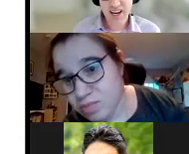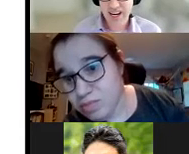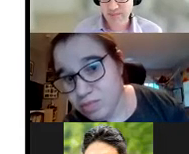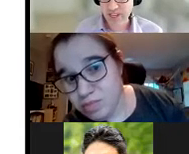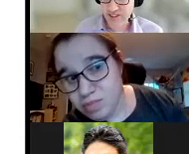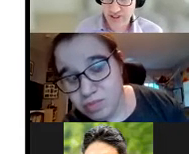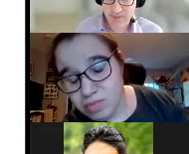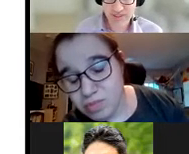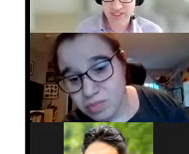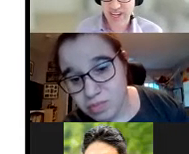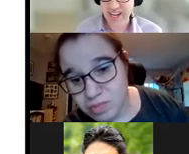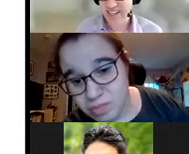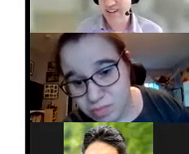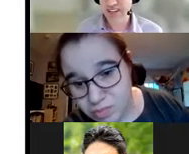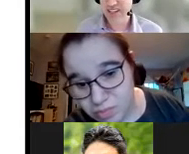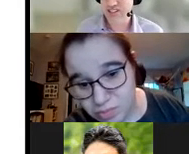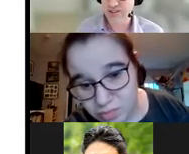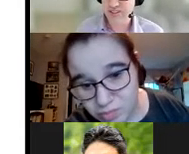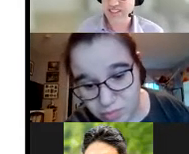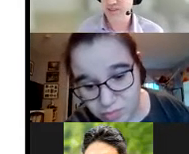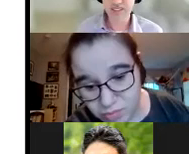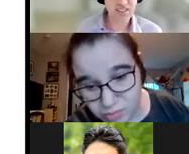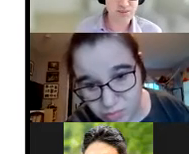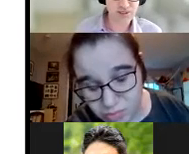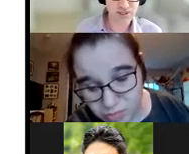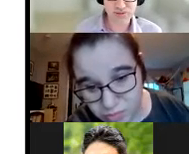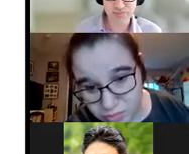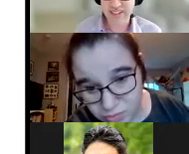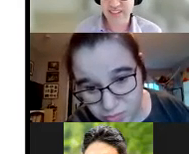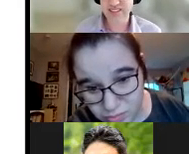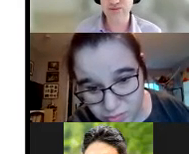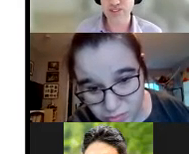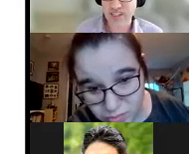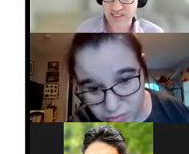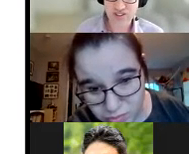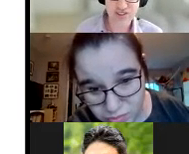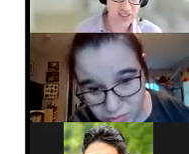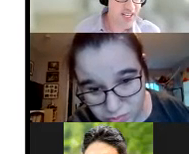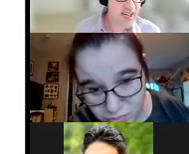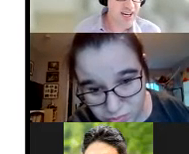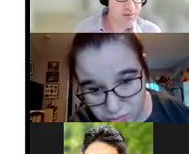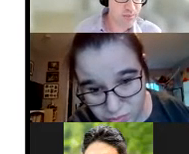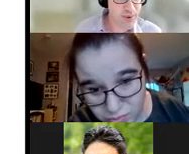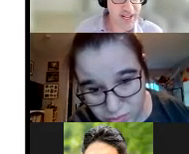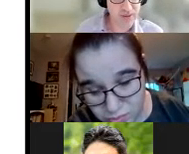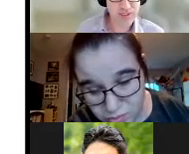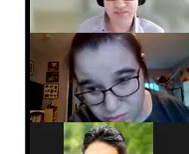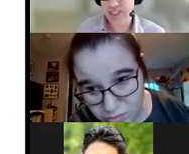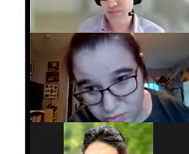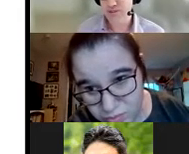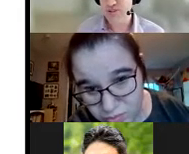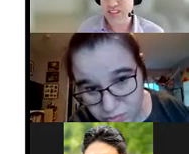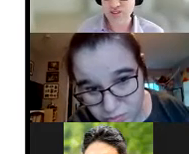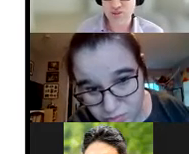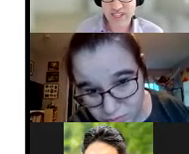como un intern con Edith en un puesto en la universidad. No tenía ningún acceso a la